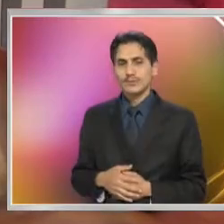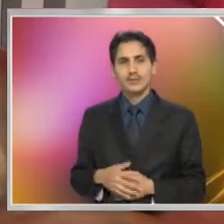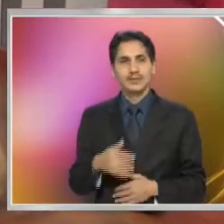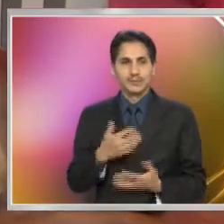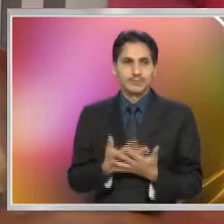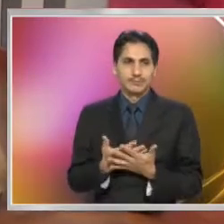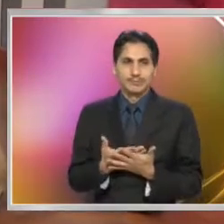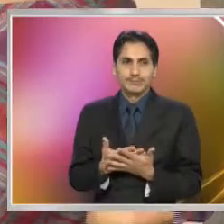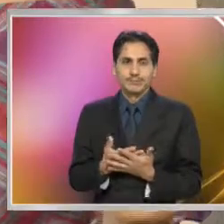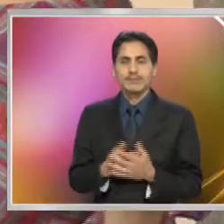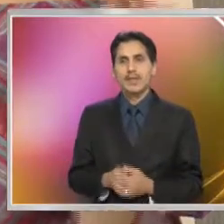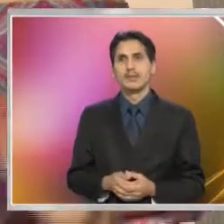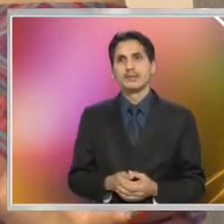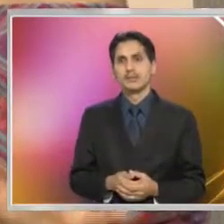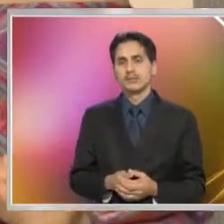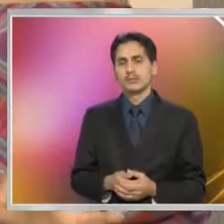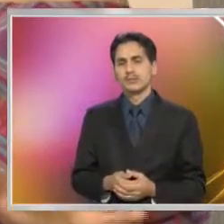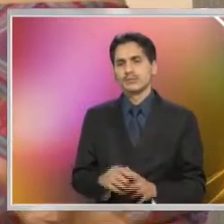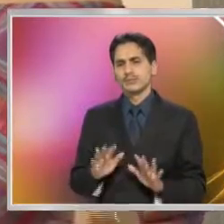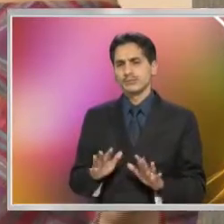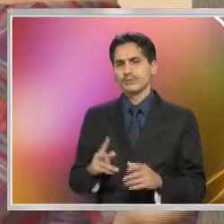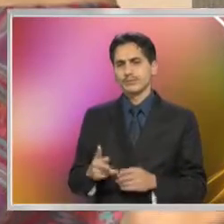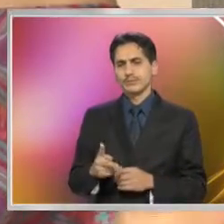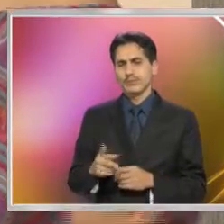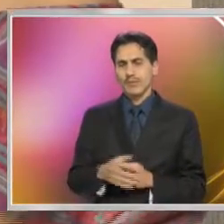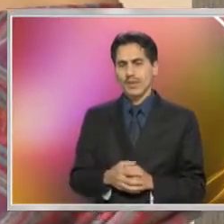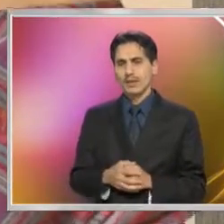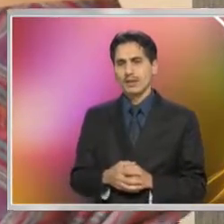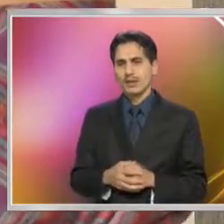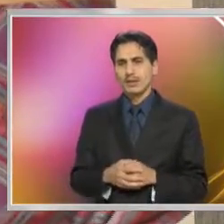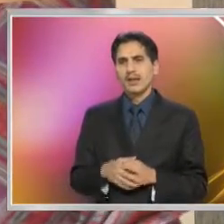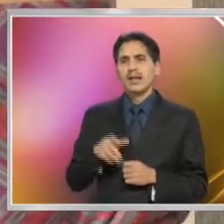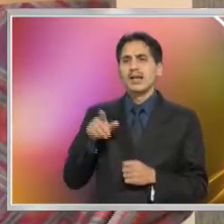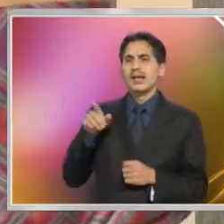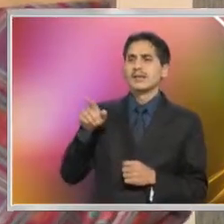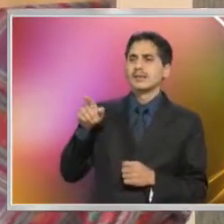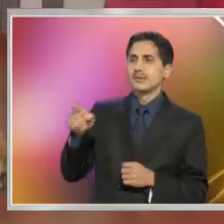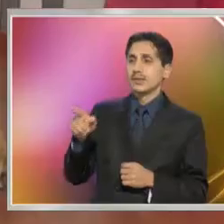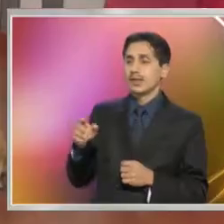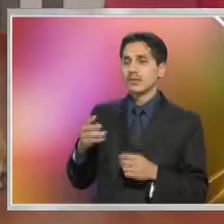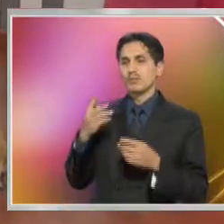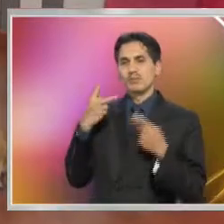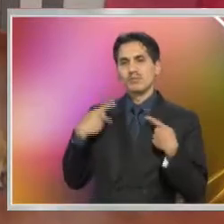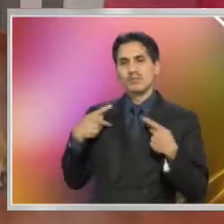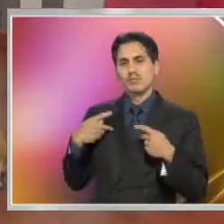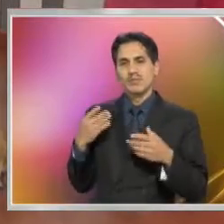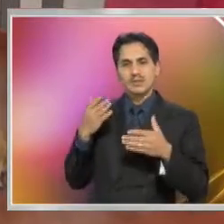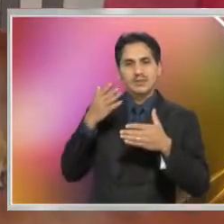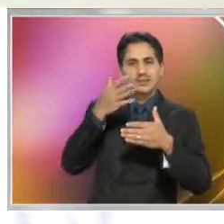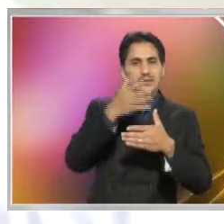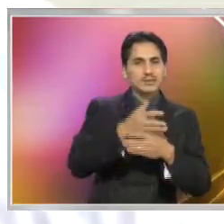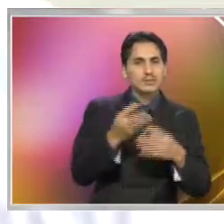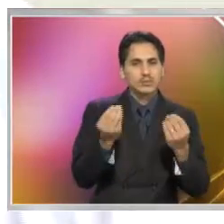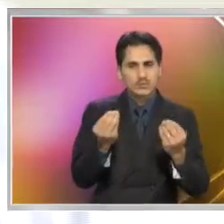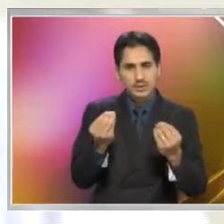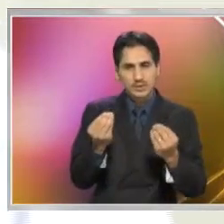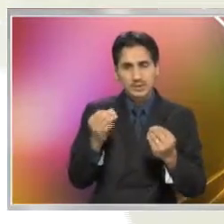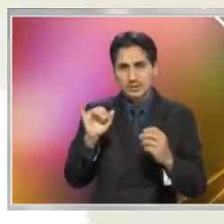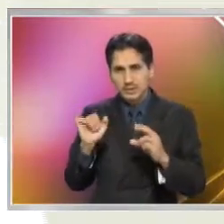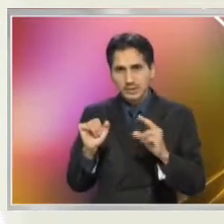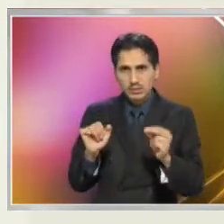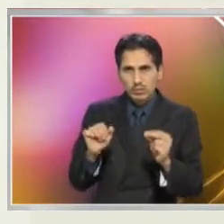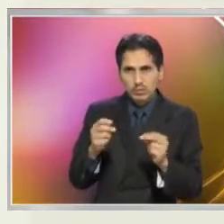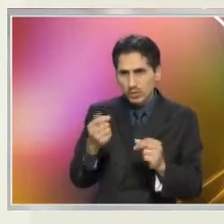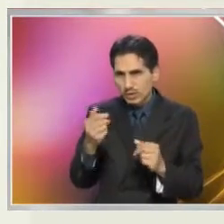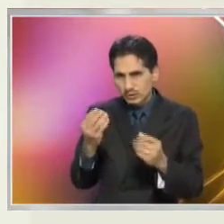¿Cuánta gente más o menos es la que participa en el Mundial? Porque me imagino que no ha de ser una cosa sencilla. No, la verdad es que yo no tenía idea más que lo